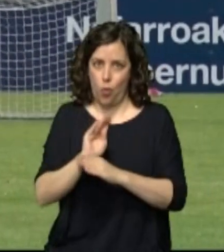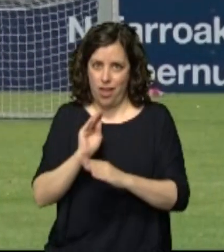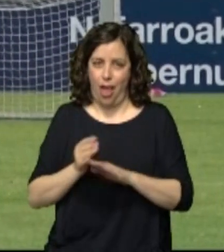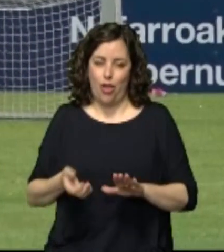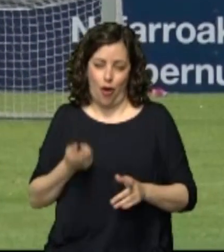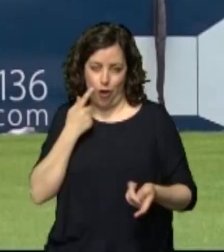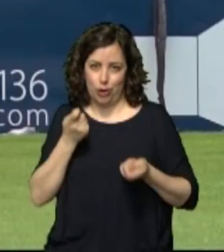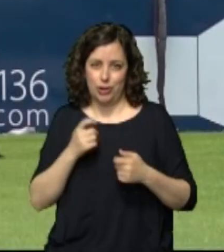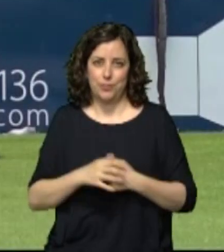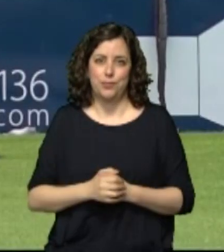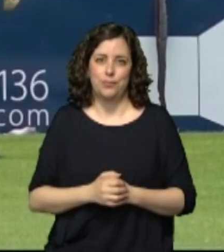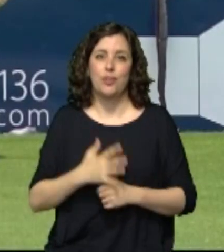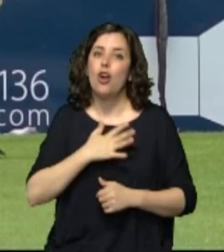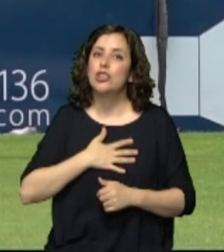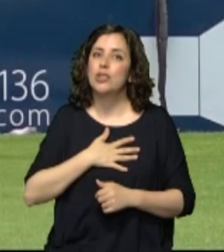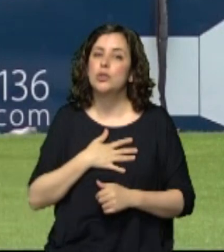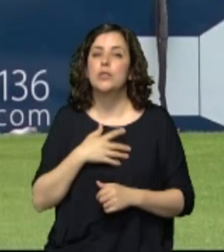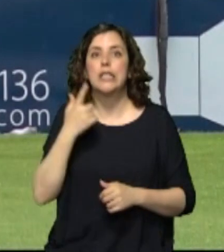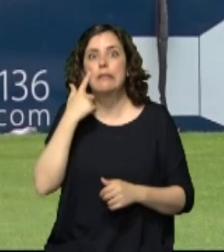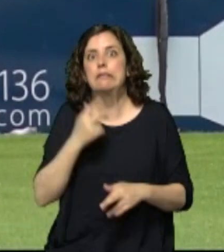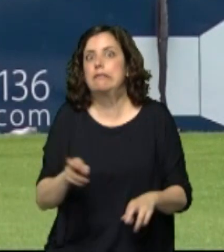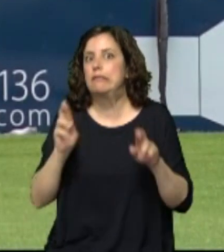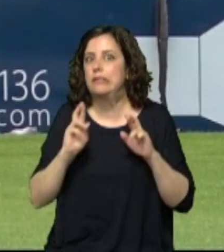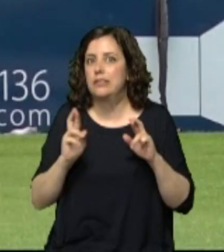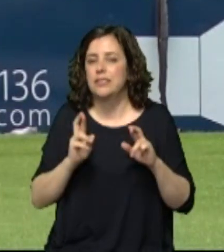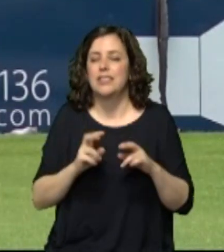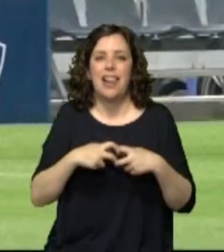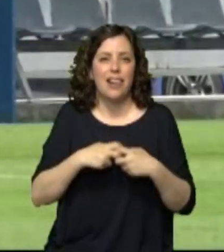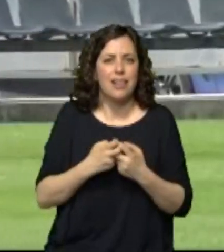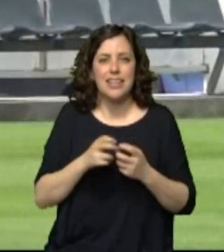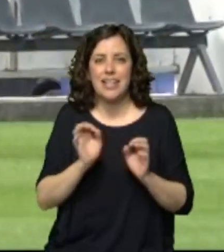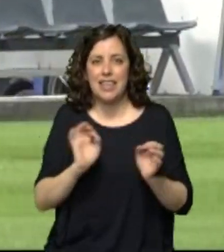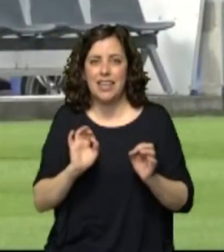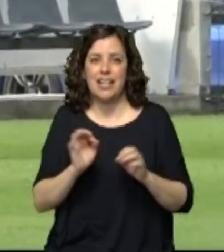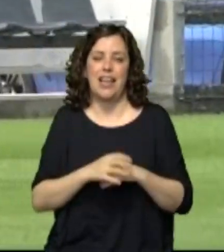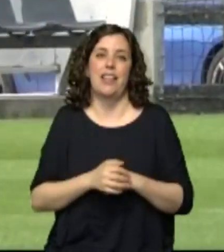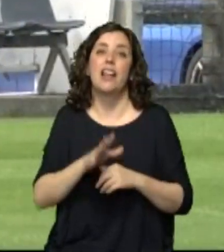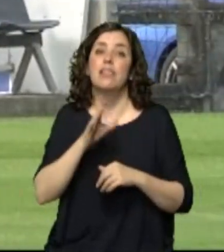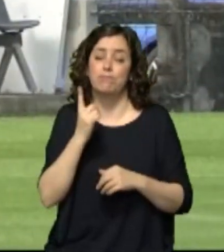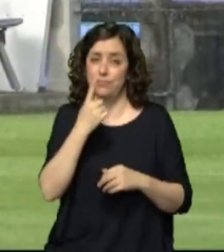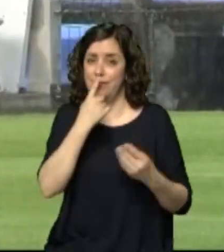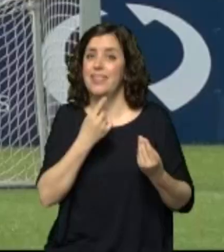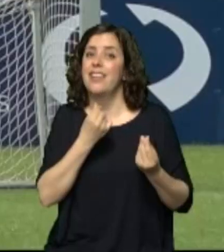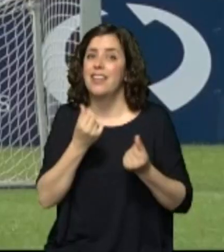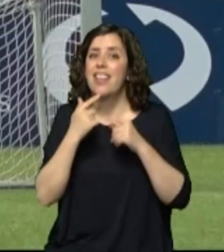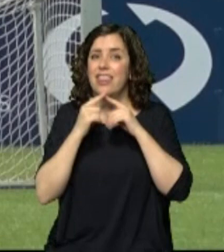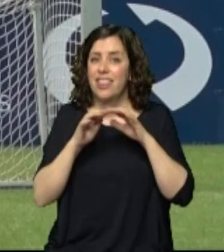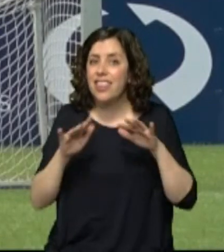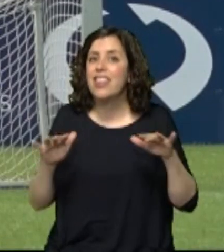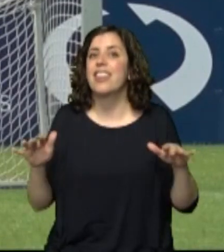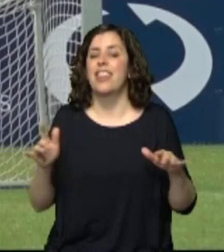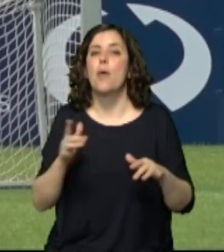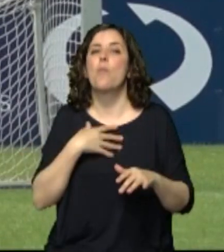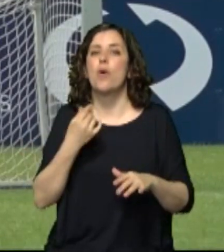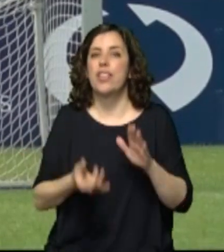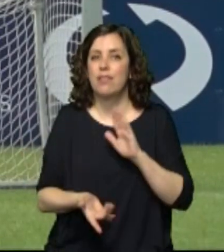Osasuna toca madera para continuar sin lesionados en esta extraña pretemporada en la que aseguran problemas físicos en los planteles a pesar de que se ha trabajado en casa.